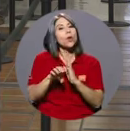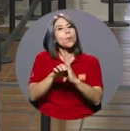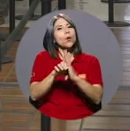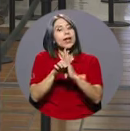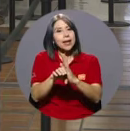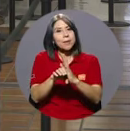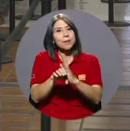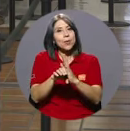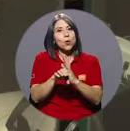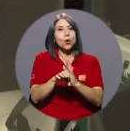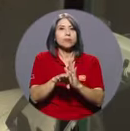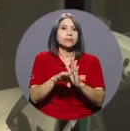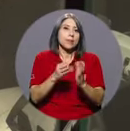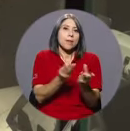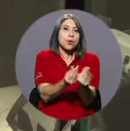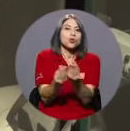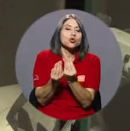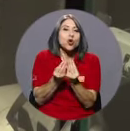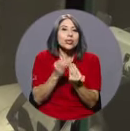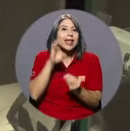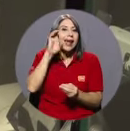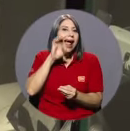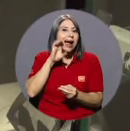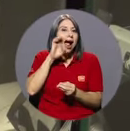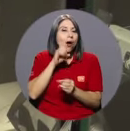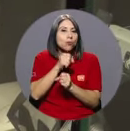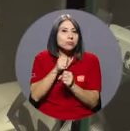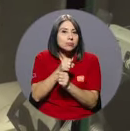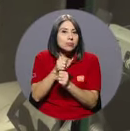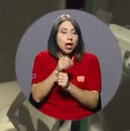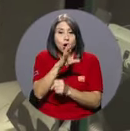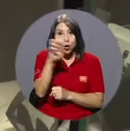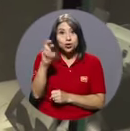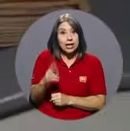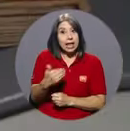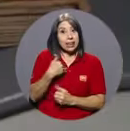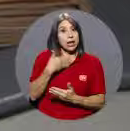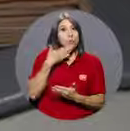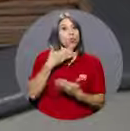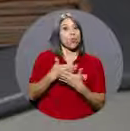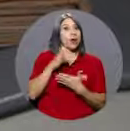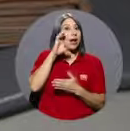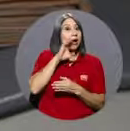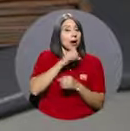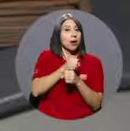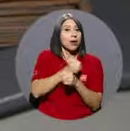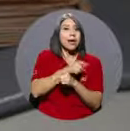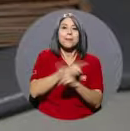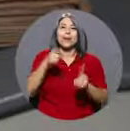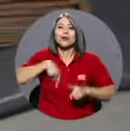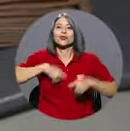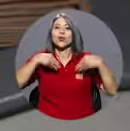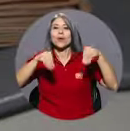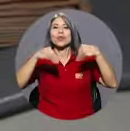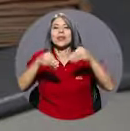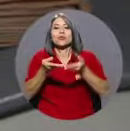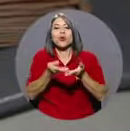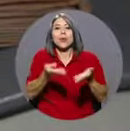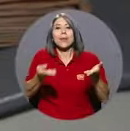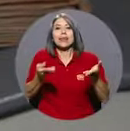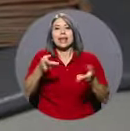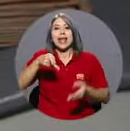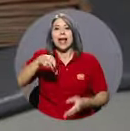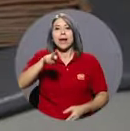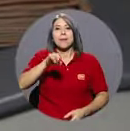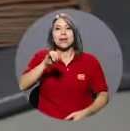por ejemplo, en la producción de cacao. Costa Rica tiene muy buena producción de cacao, pero lo vendemos en materia prima, como materia